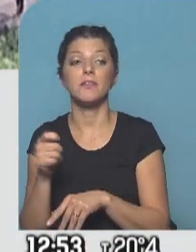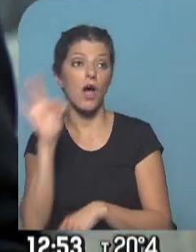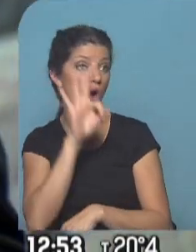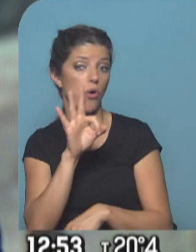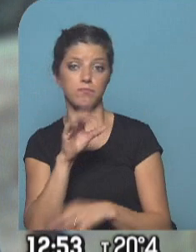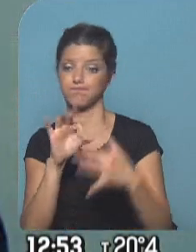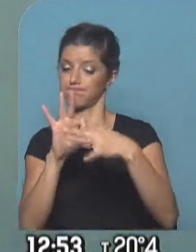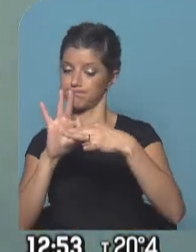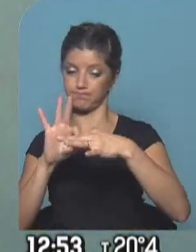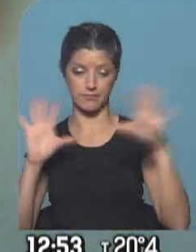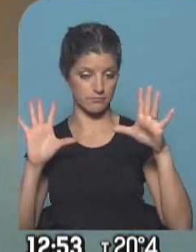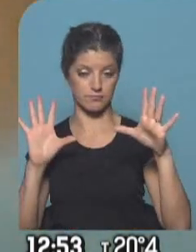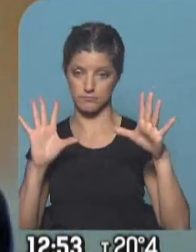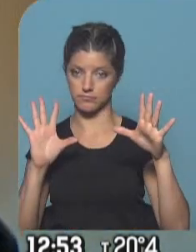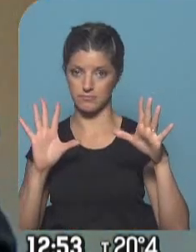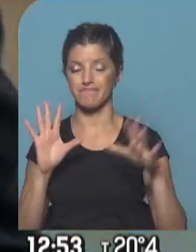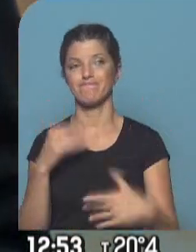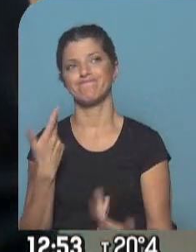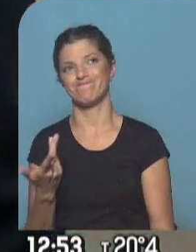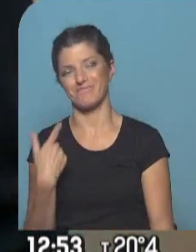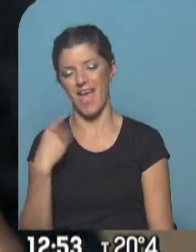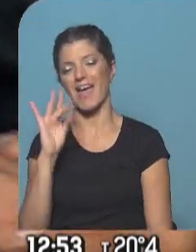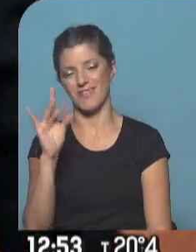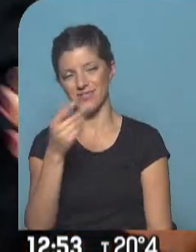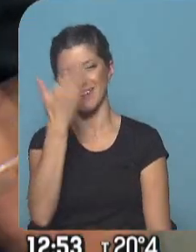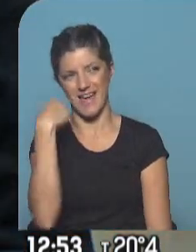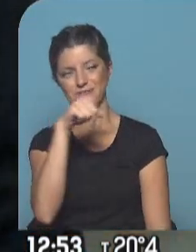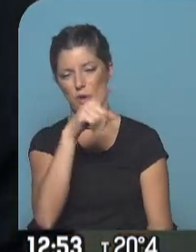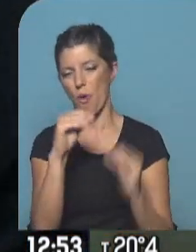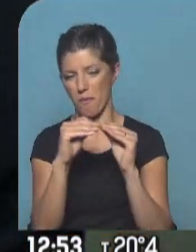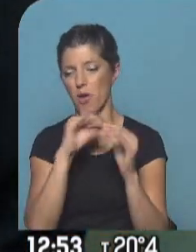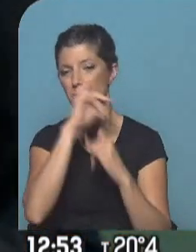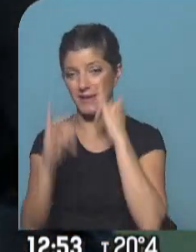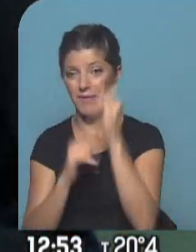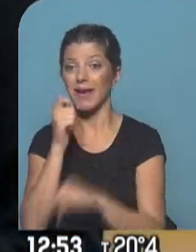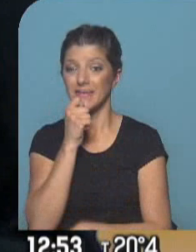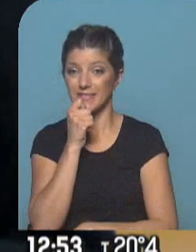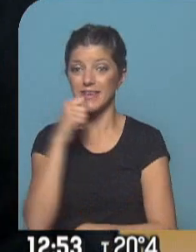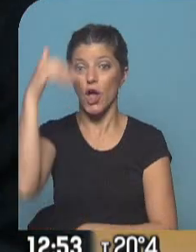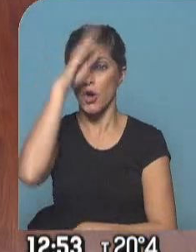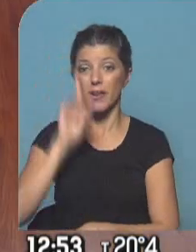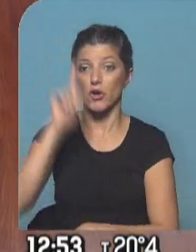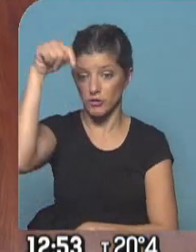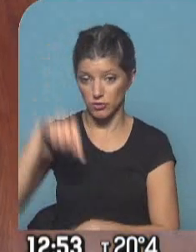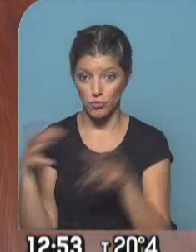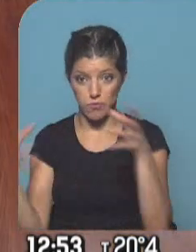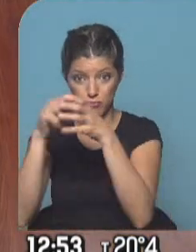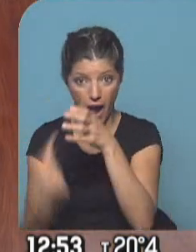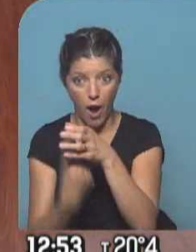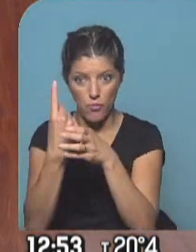mano definitivamente, que, lo cual es difícil sí. porque mencionaba José antes lo que significaría una sí. Corea reunificada. Eso no es algo que los